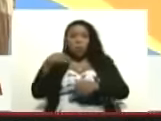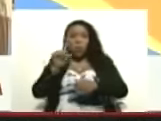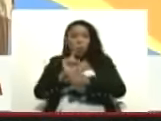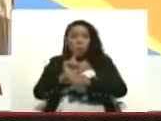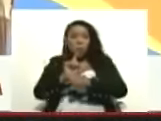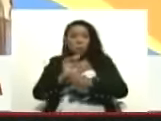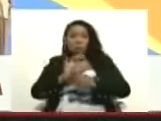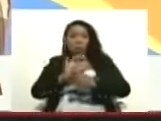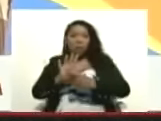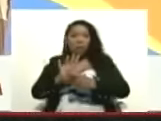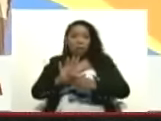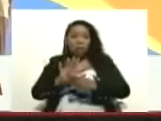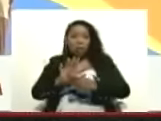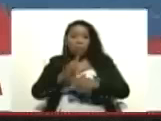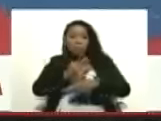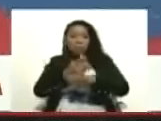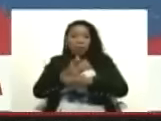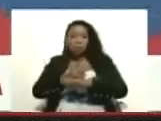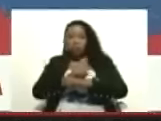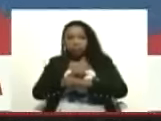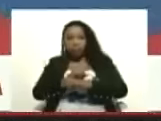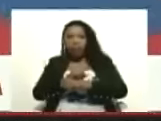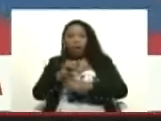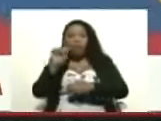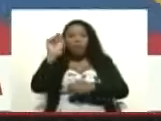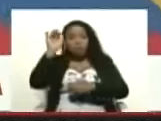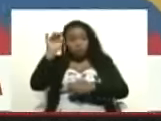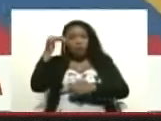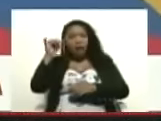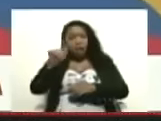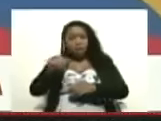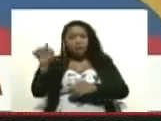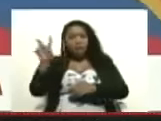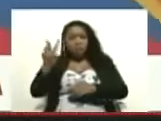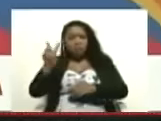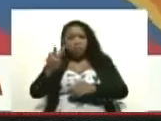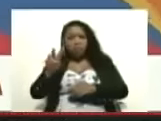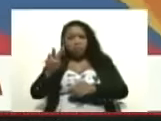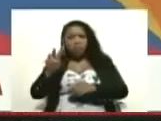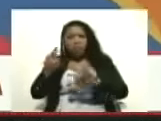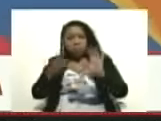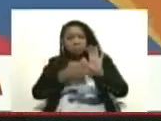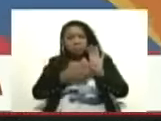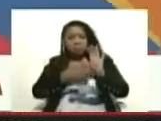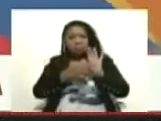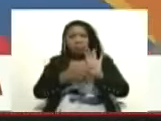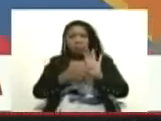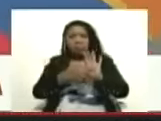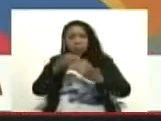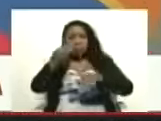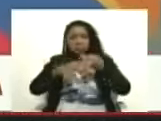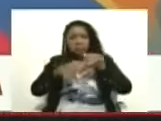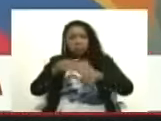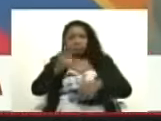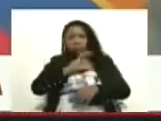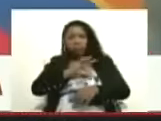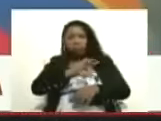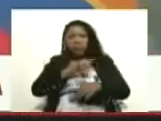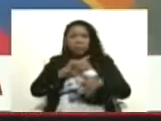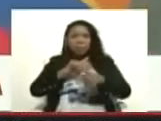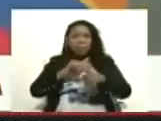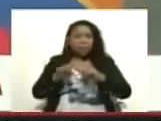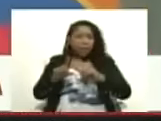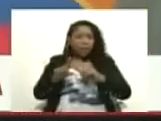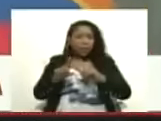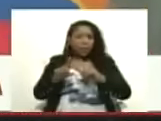de cañón hay futuro en Venezuela porque hay una afirmación manifestada a través del voto de soberanía pero sobre todo